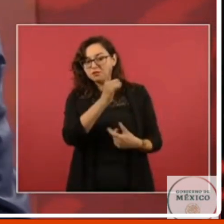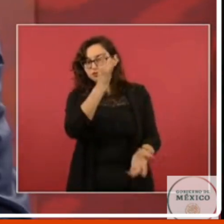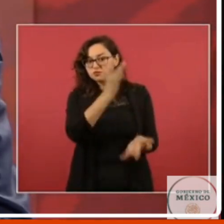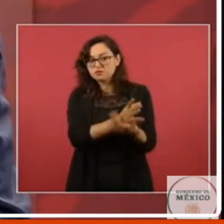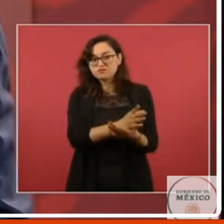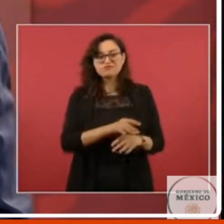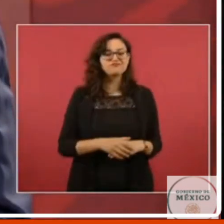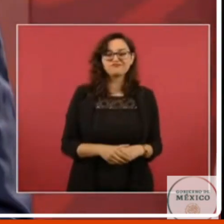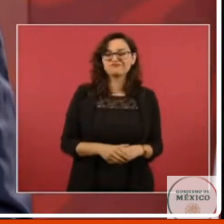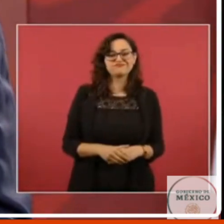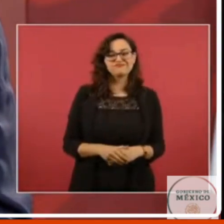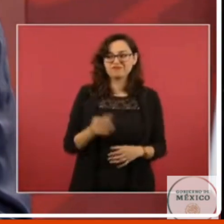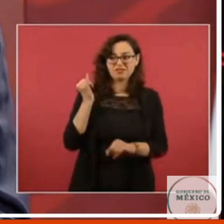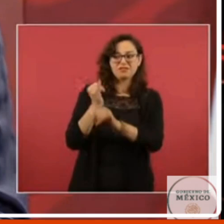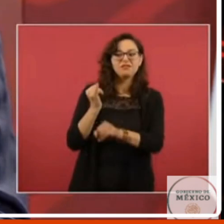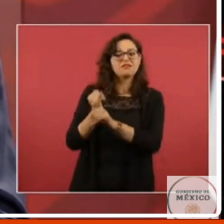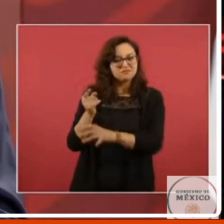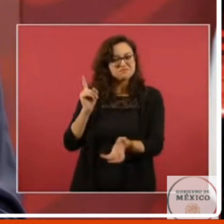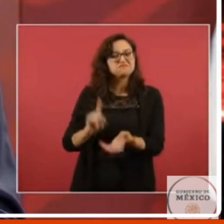es un fenómeno